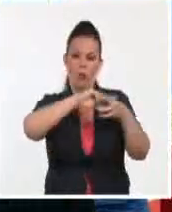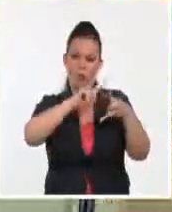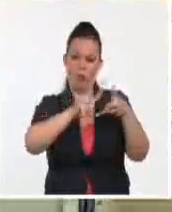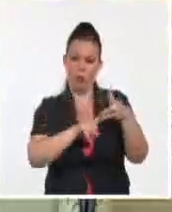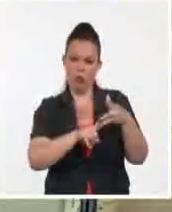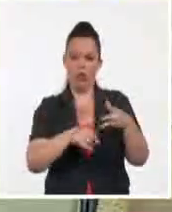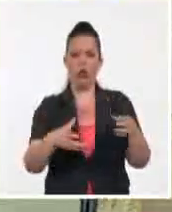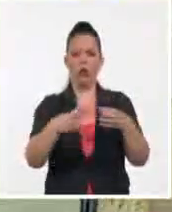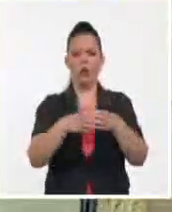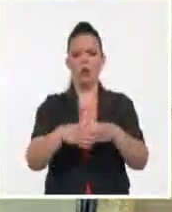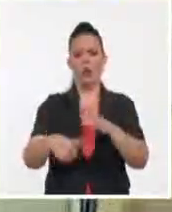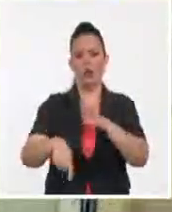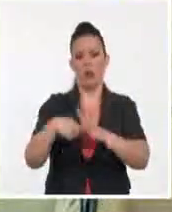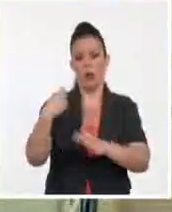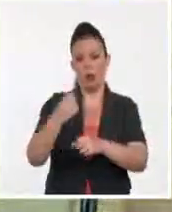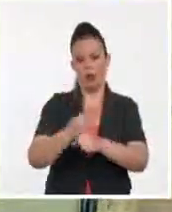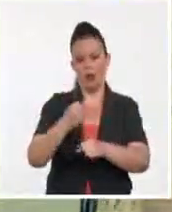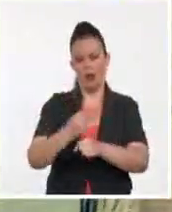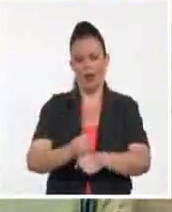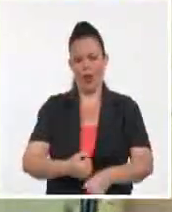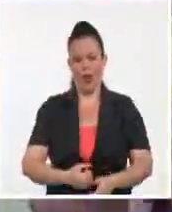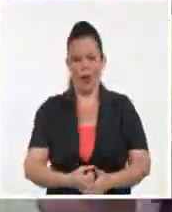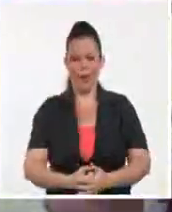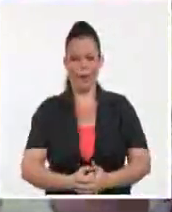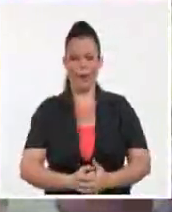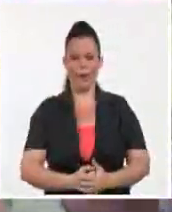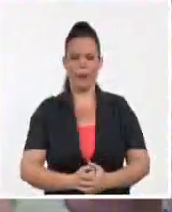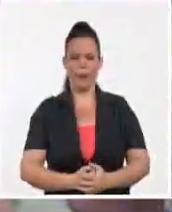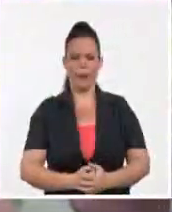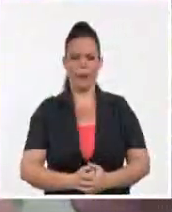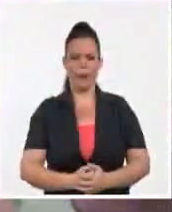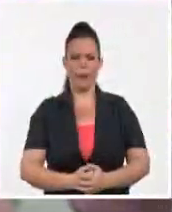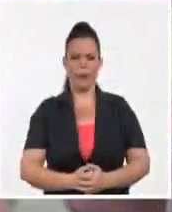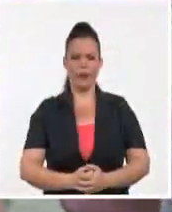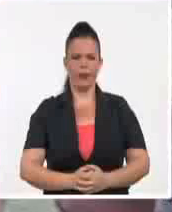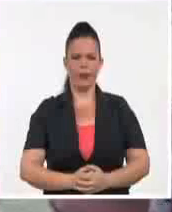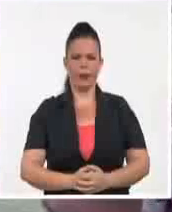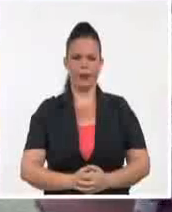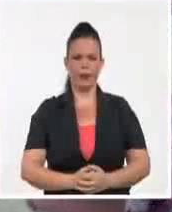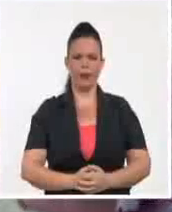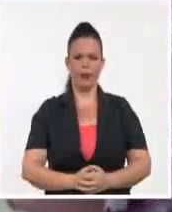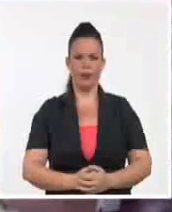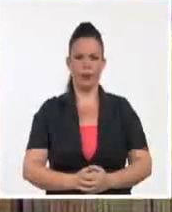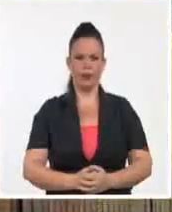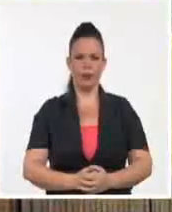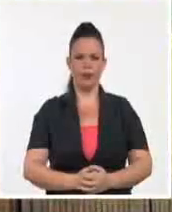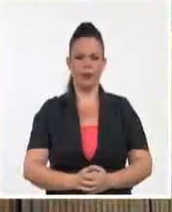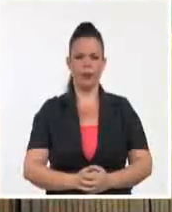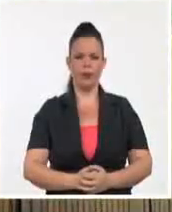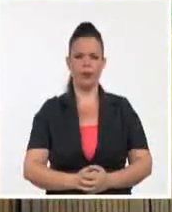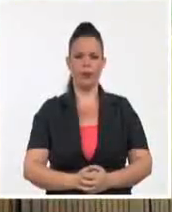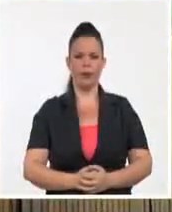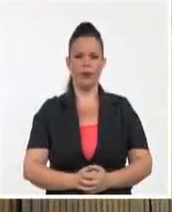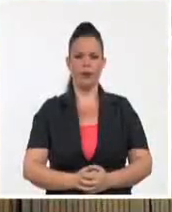de trabajo. Desde Holguín, el camarógrafo Eida La Pera y Jordanis Rodríguez Laurencio, Sistema Informativo de la Televisión Cubana.